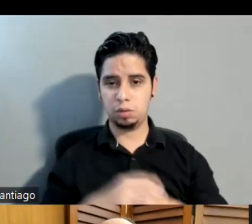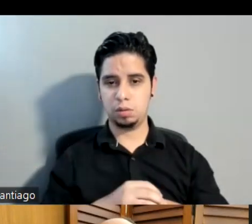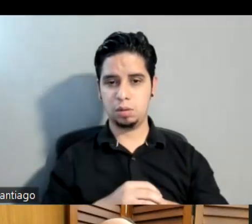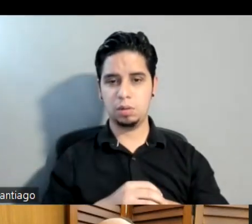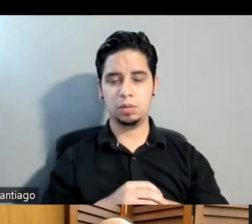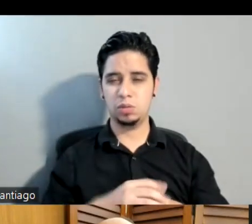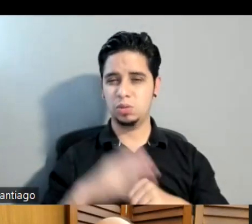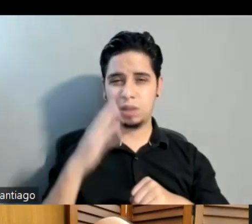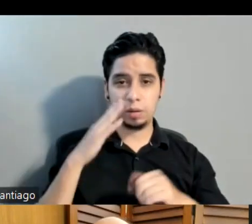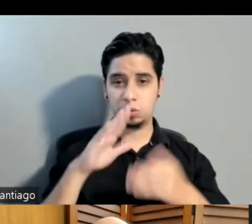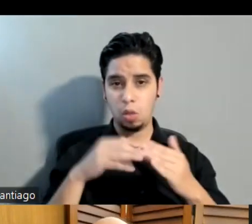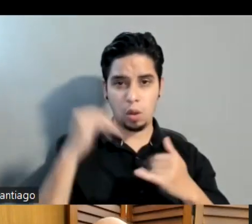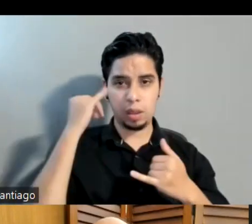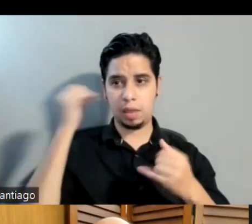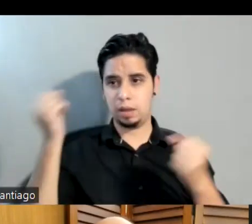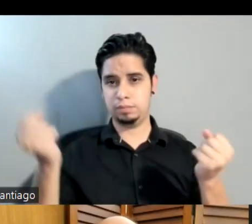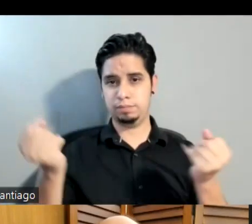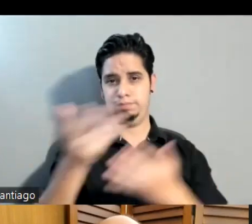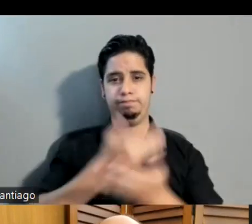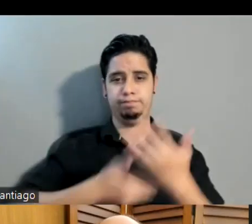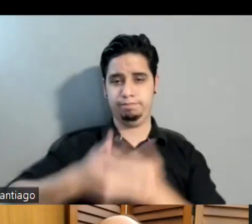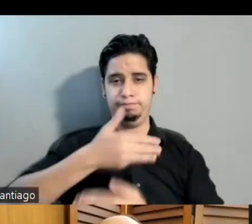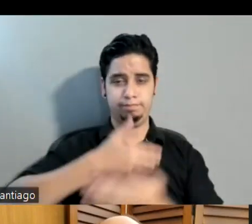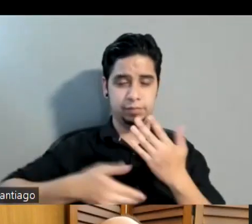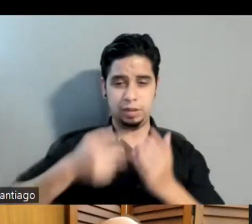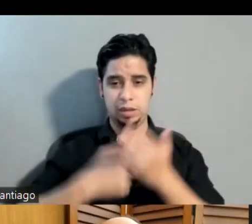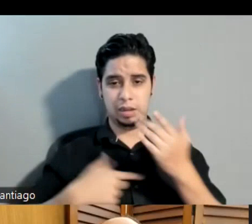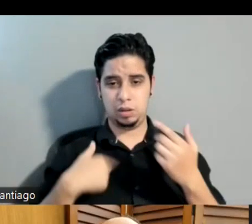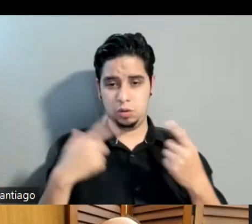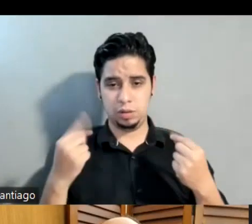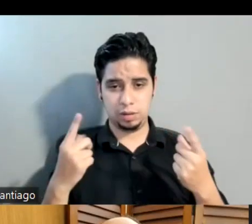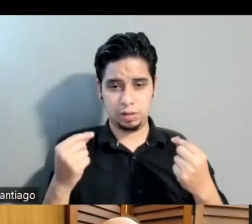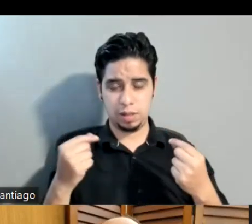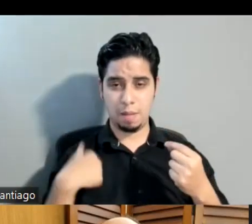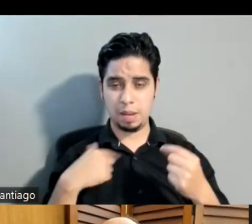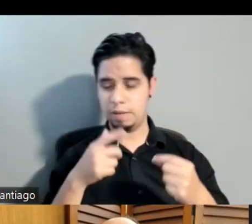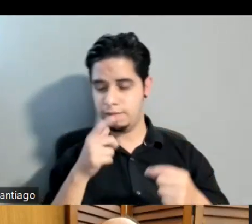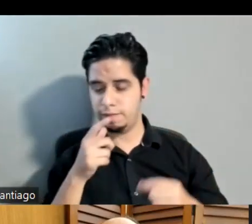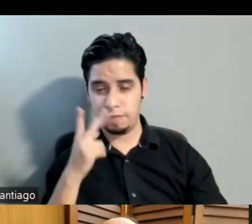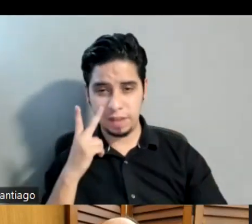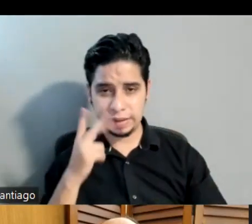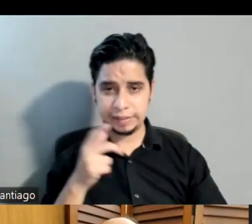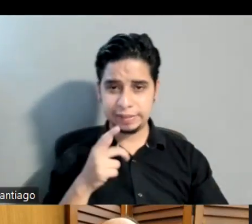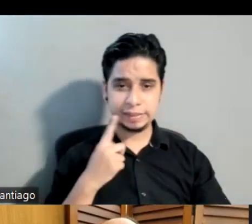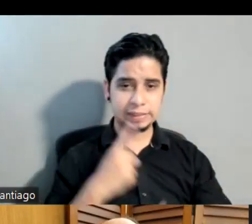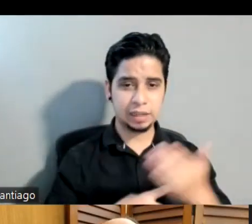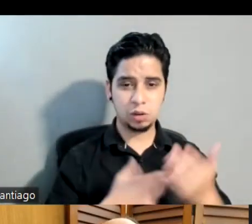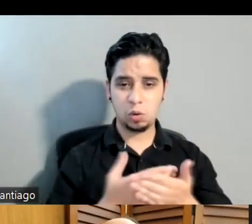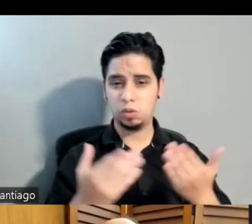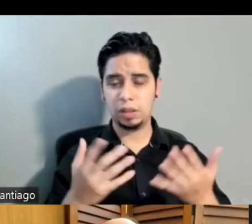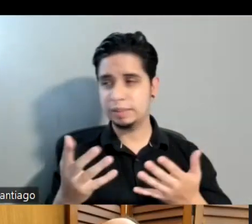estamos dándonos ideas y cosas, y yo empecé ahí a buscar, déjame ver qué cosa, quién siempre me ha